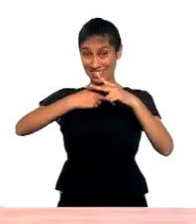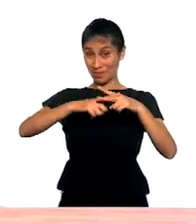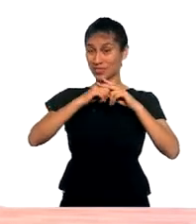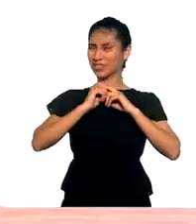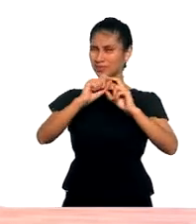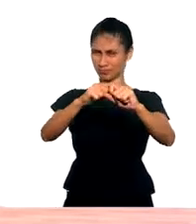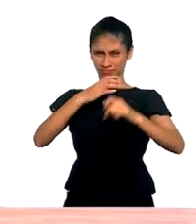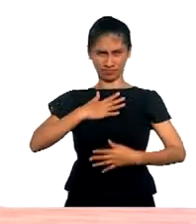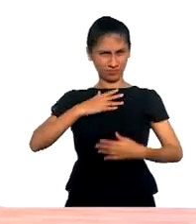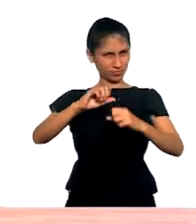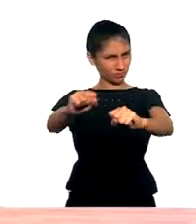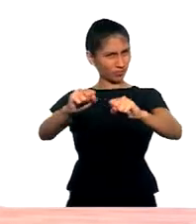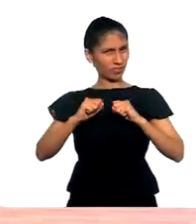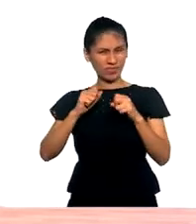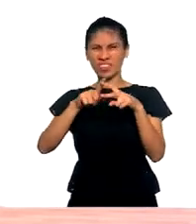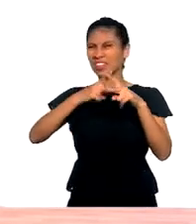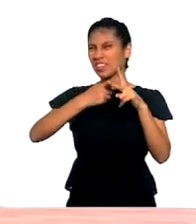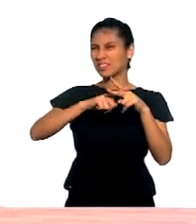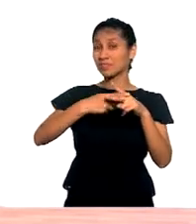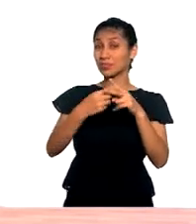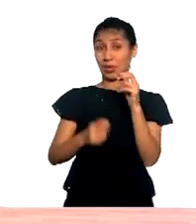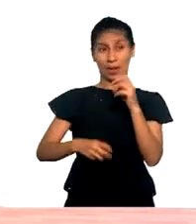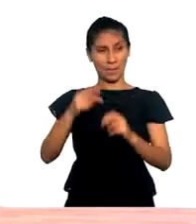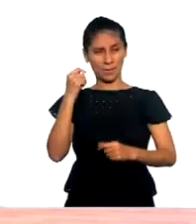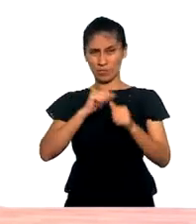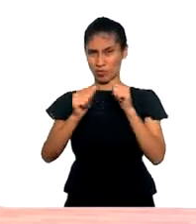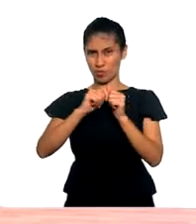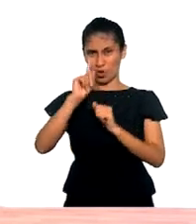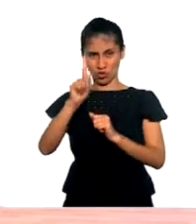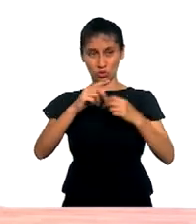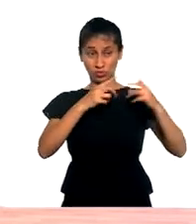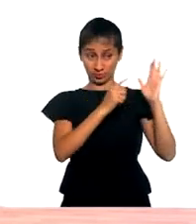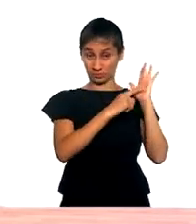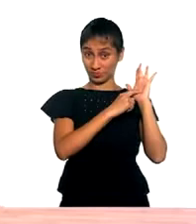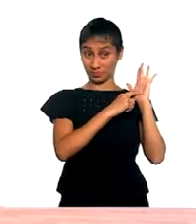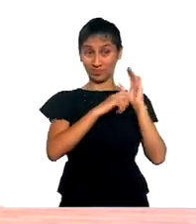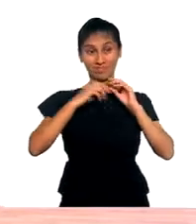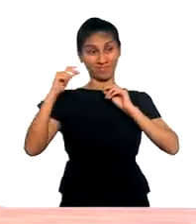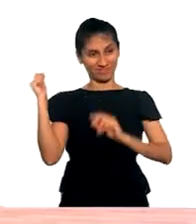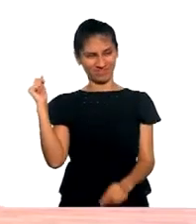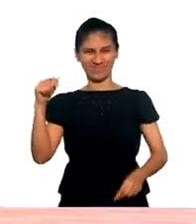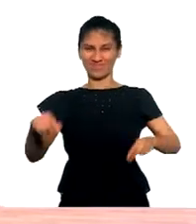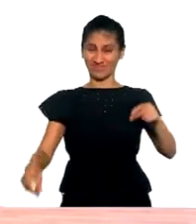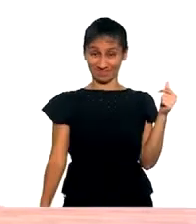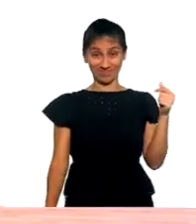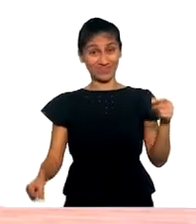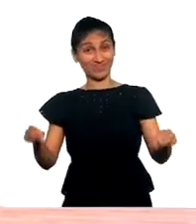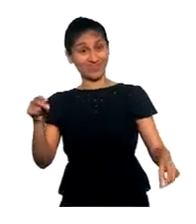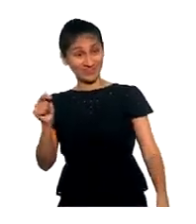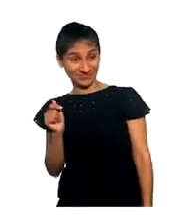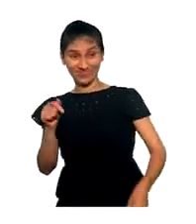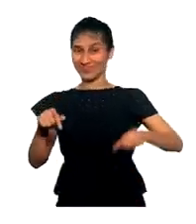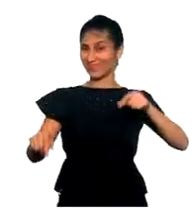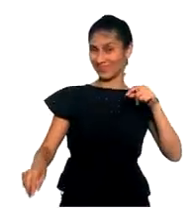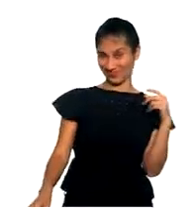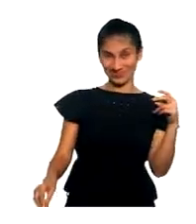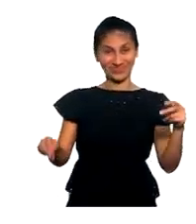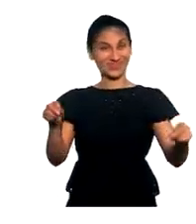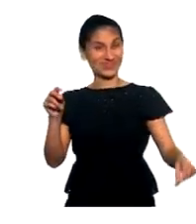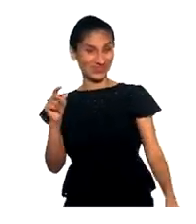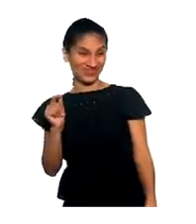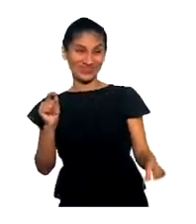calentar nuestro cuerpo comenzamos con la velocidad número 1 y 1 lento y suave eso